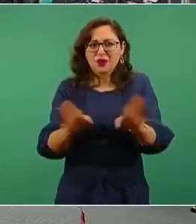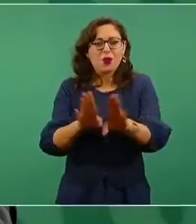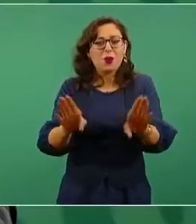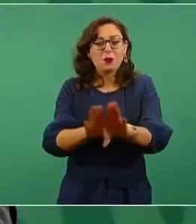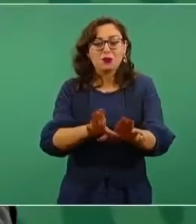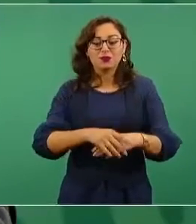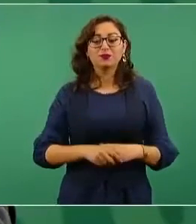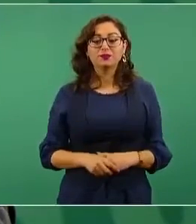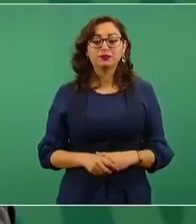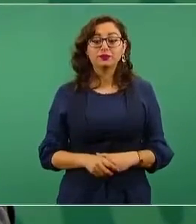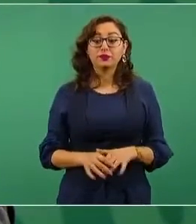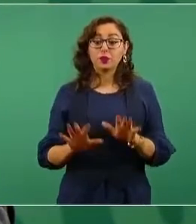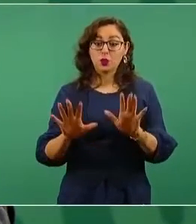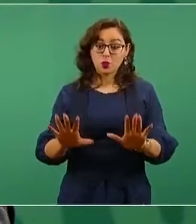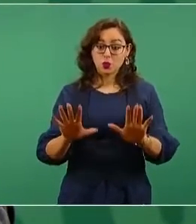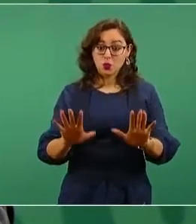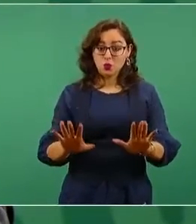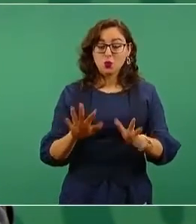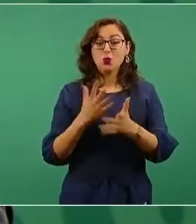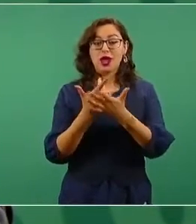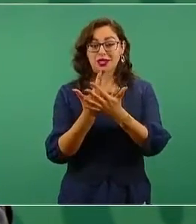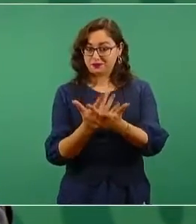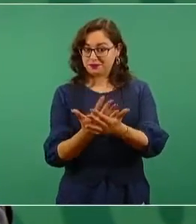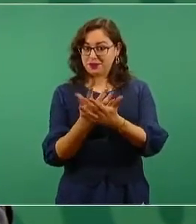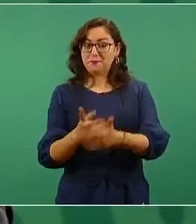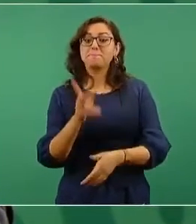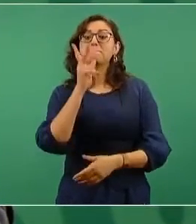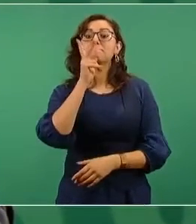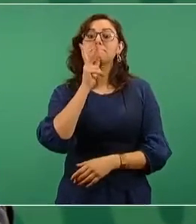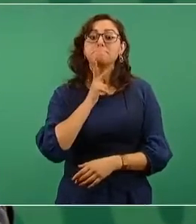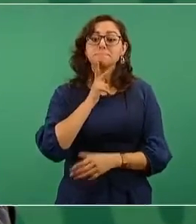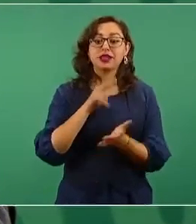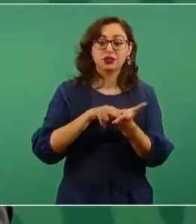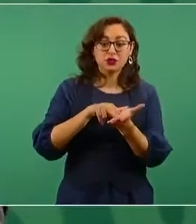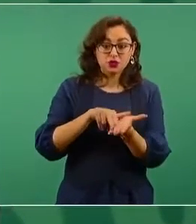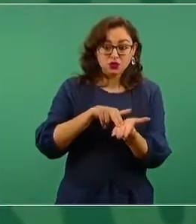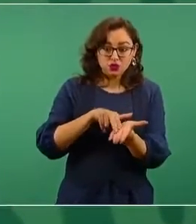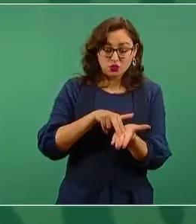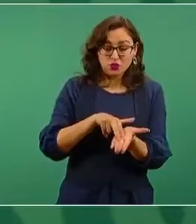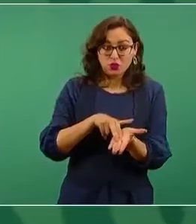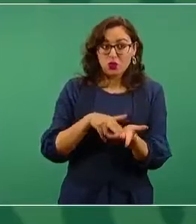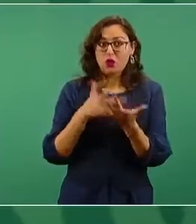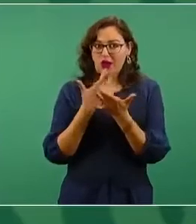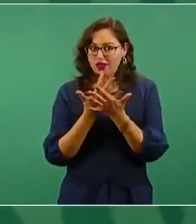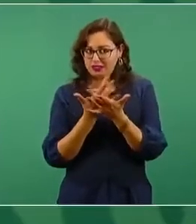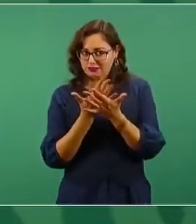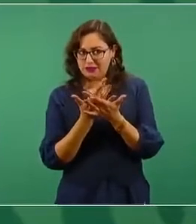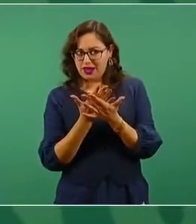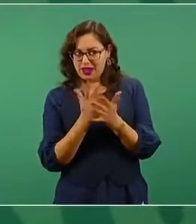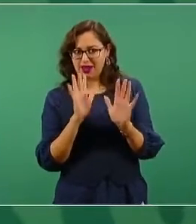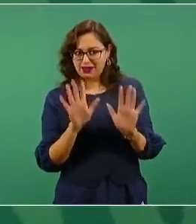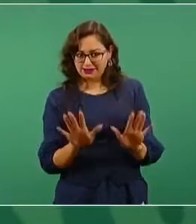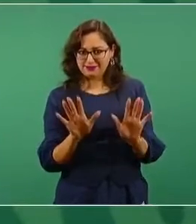el comportamiento de los precios del petróleo crudo. En efecto, están